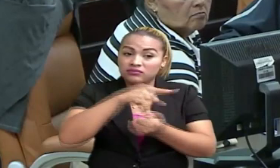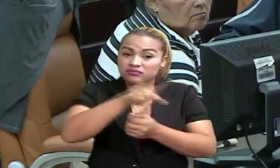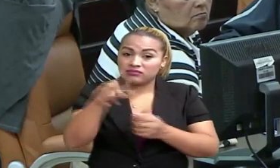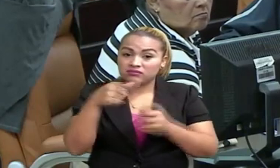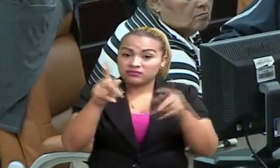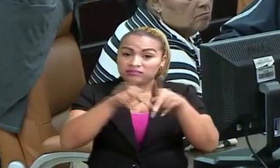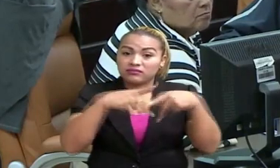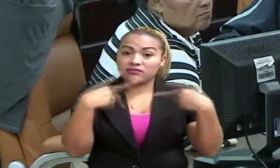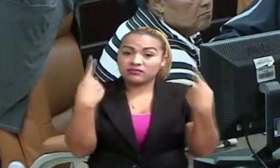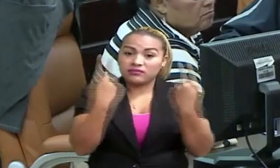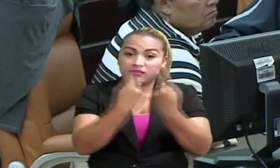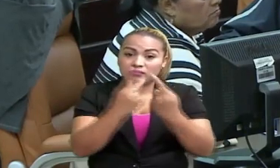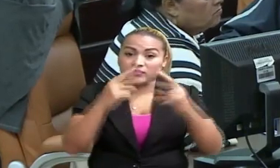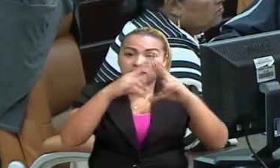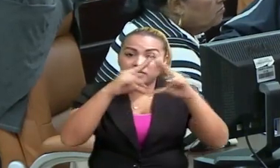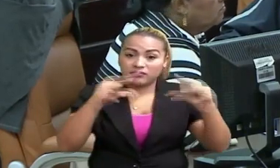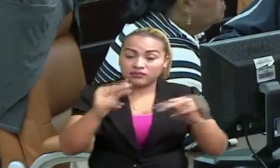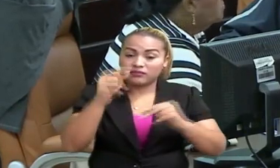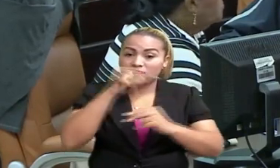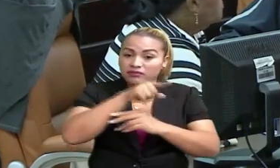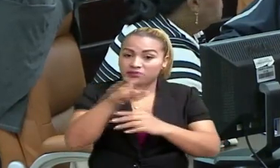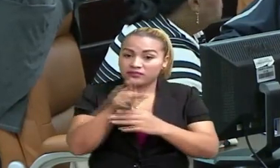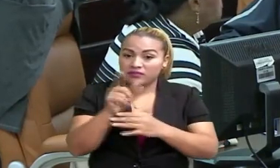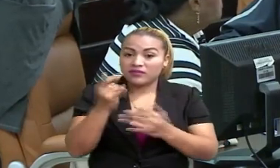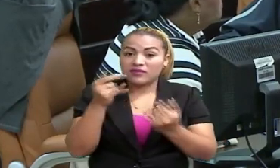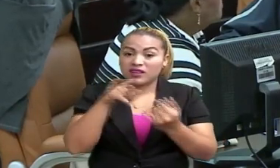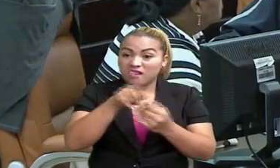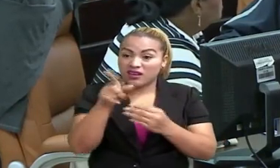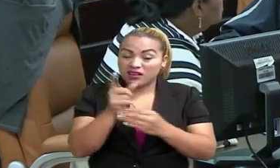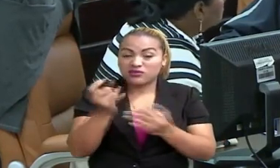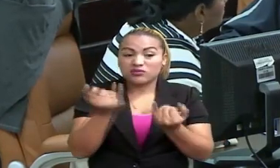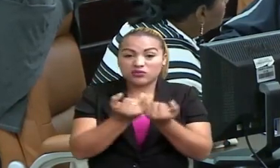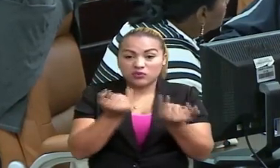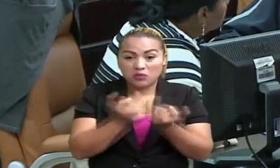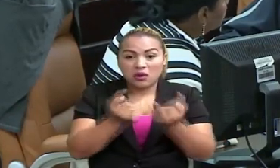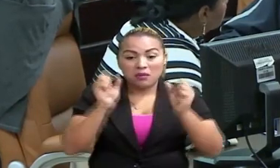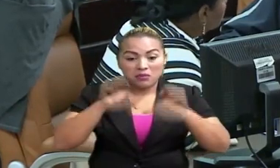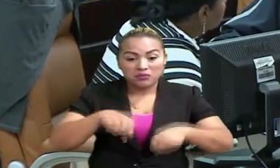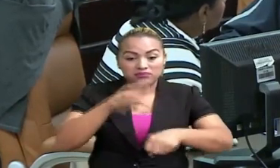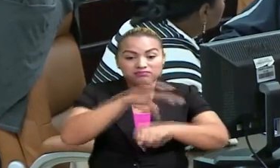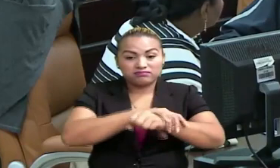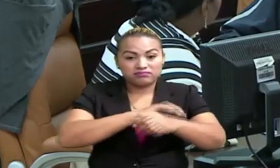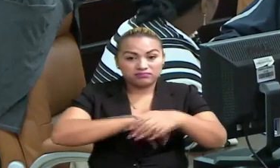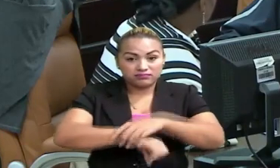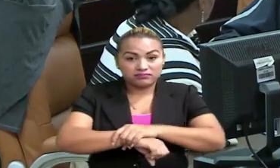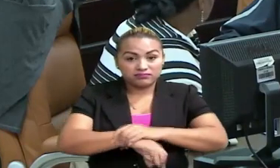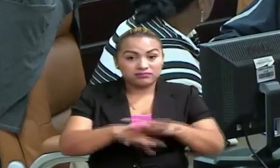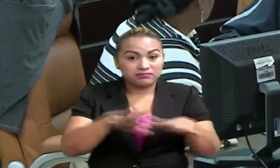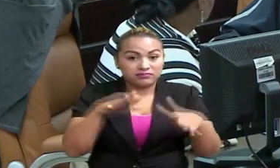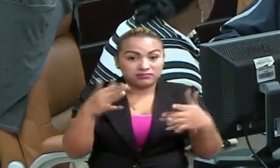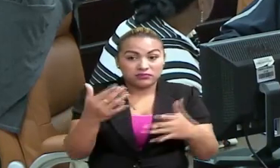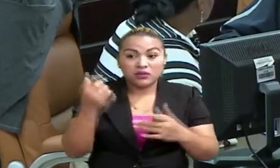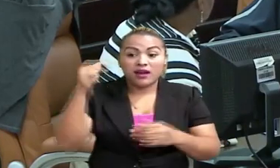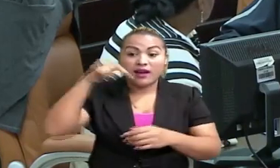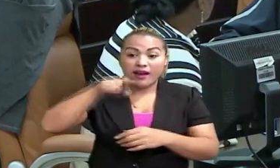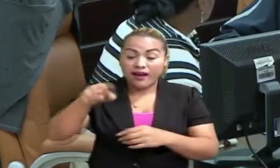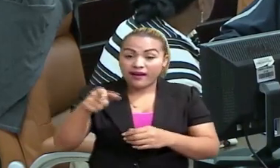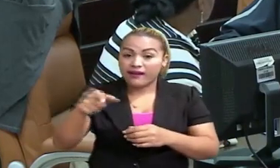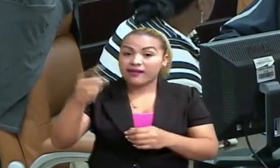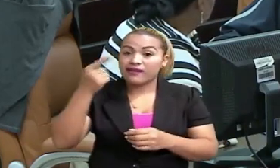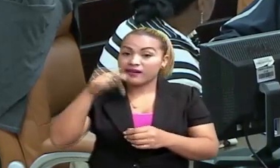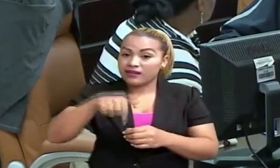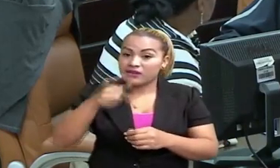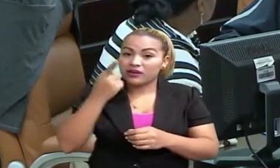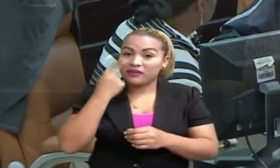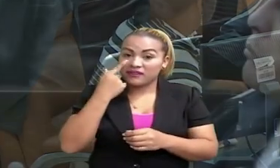Nicaragua. Y eso es un crimen. Y por lo tanto, están siendo juzgados como lo que